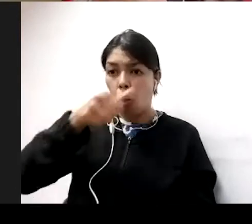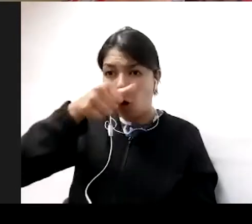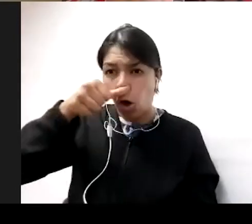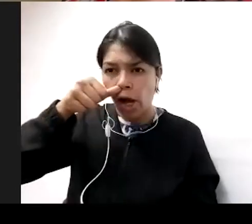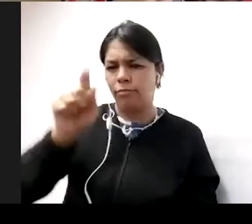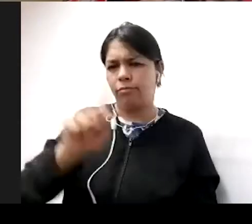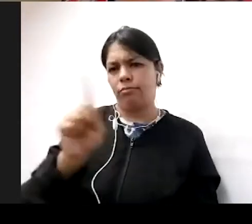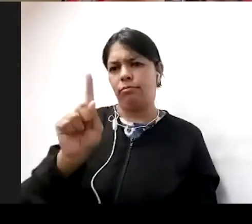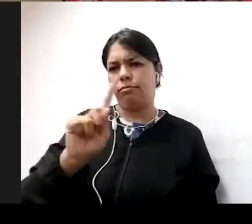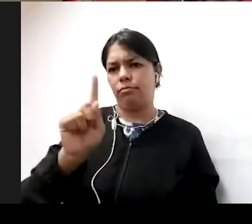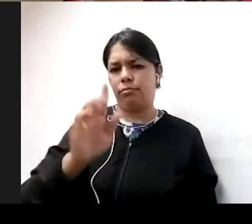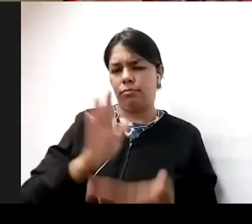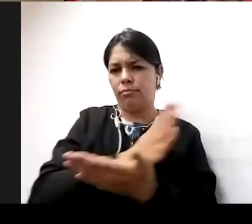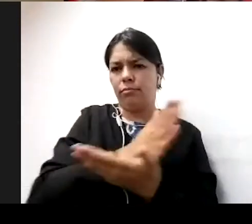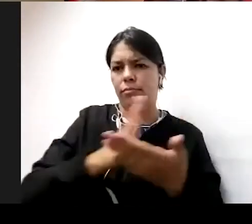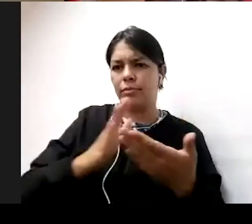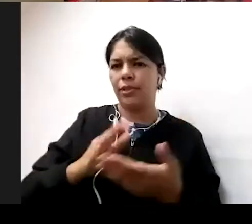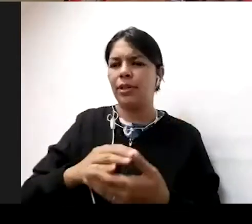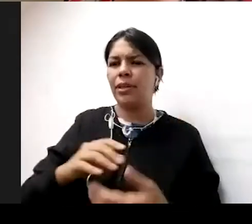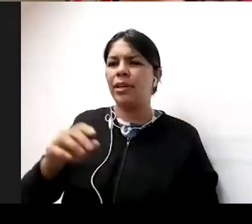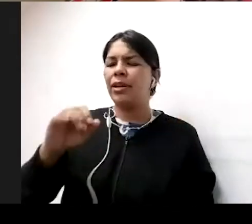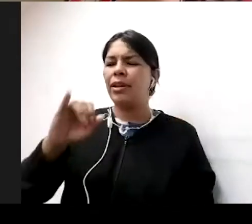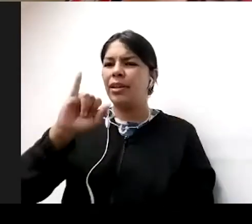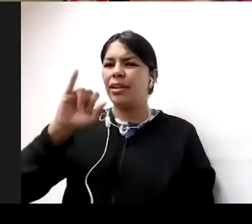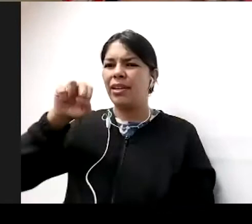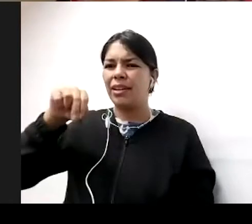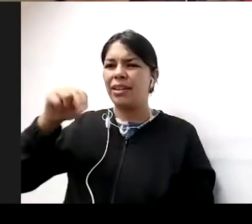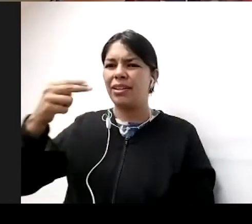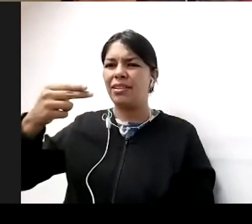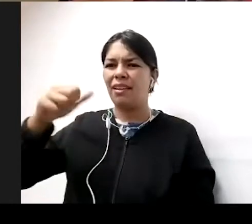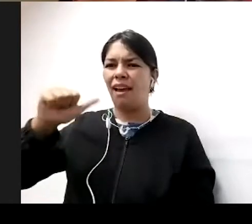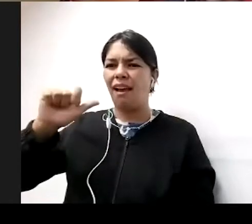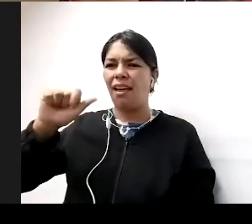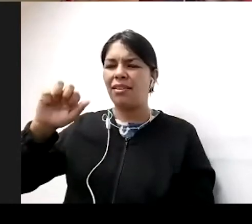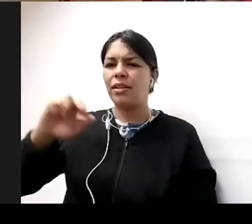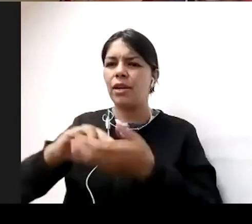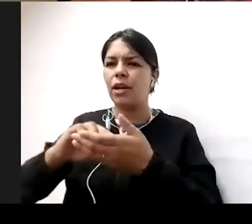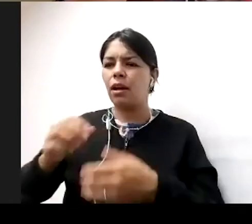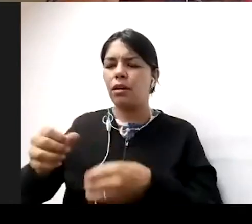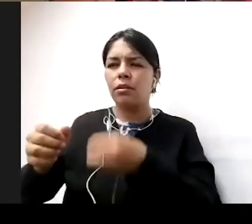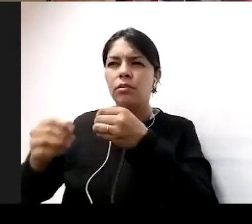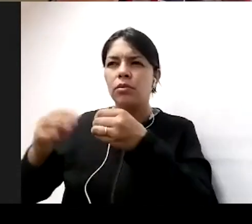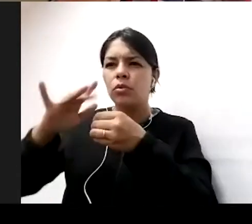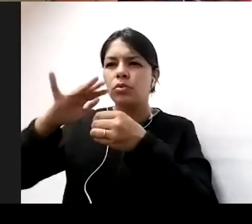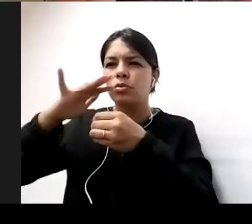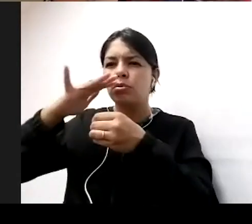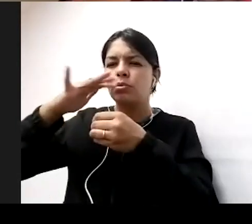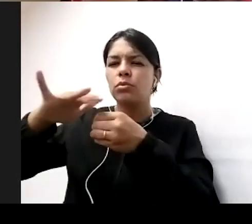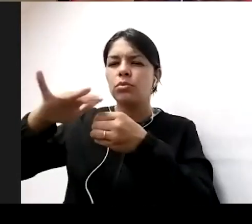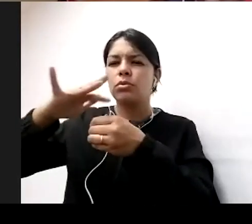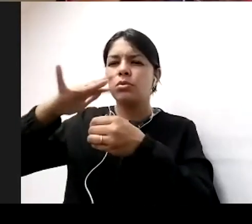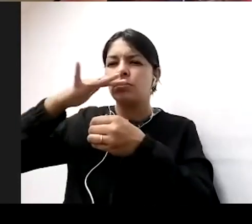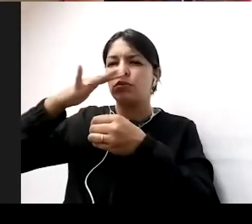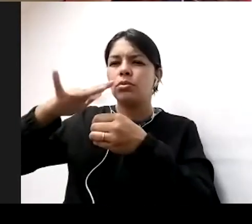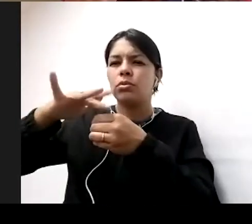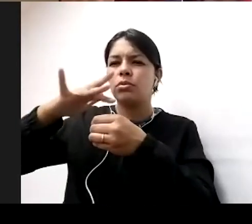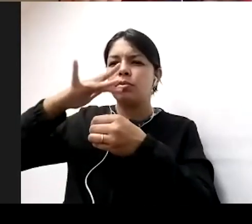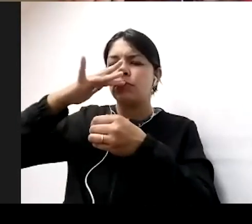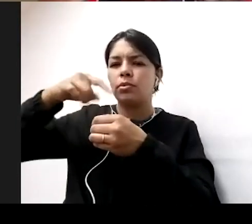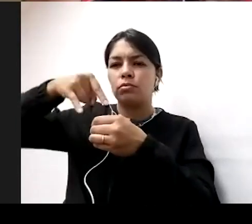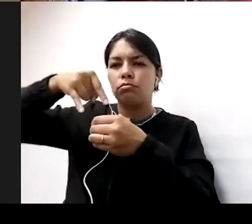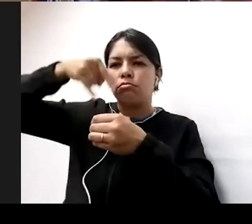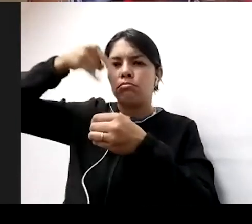son unas sustancias que producen unos vapores químicos que al inhalarse por la nariz